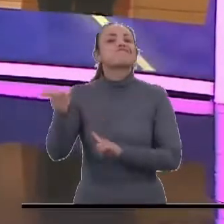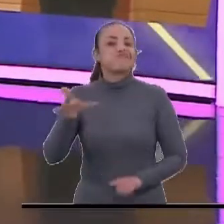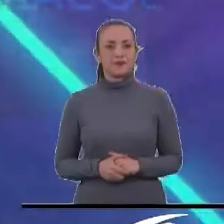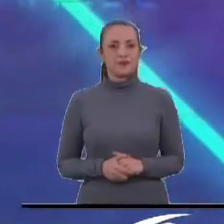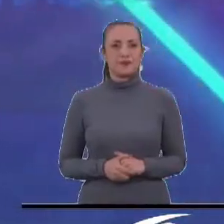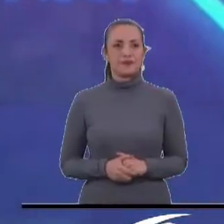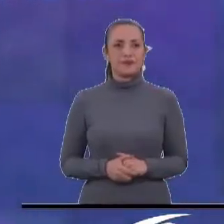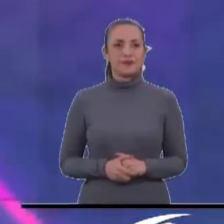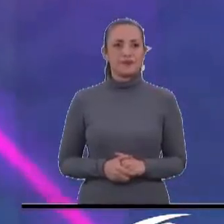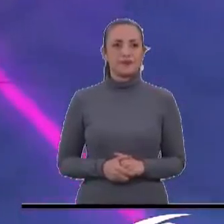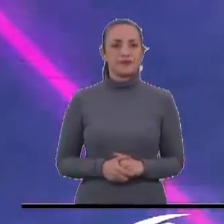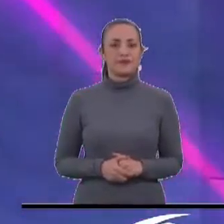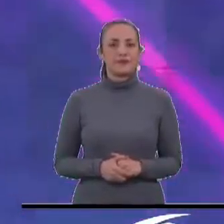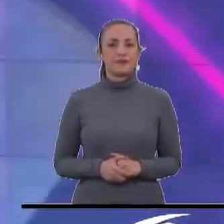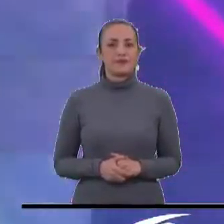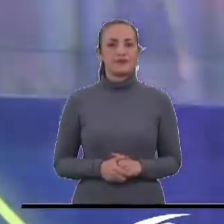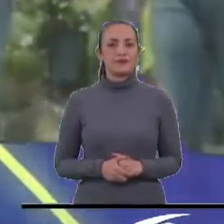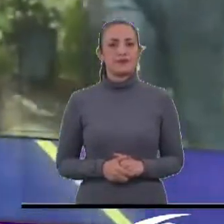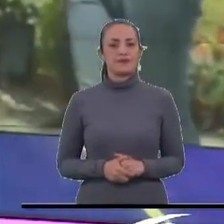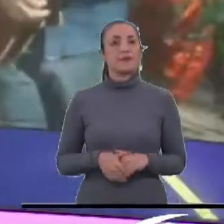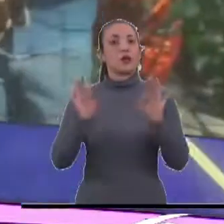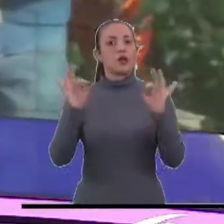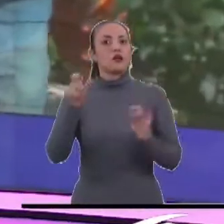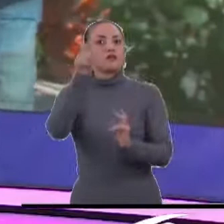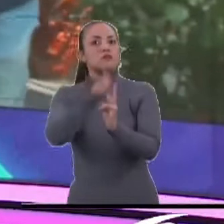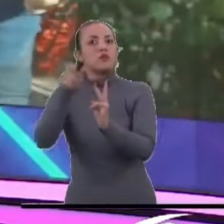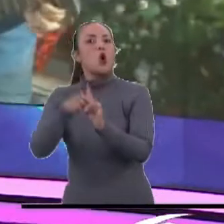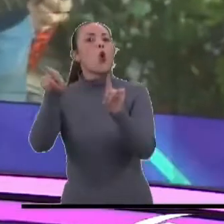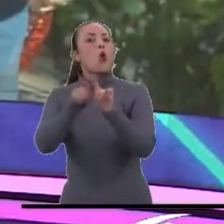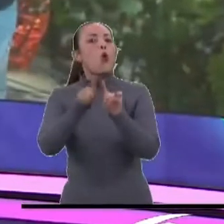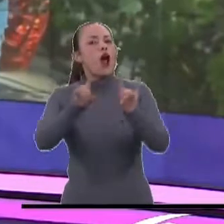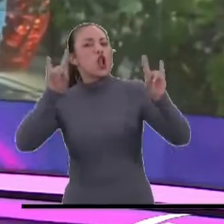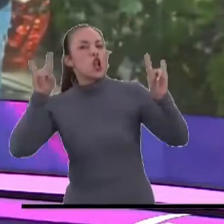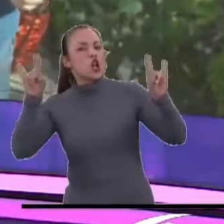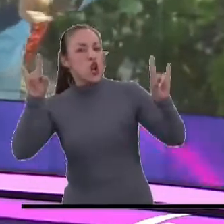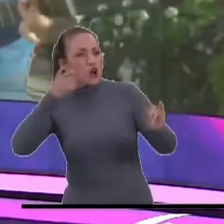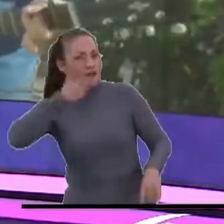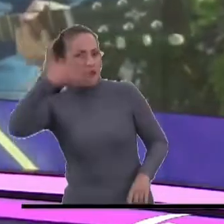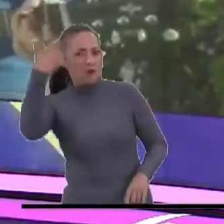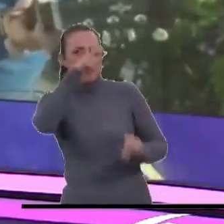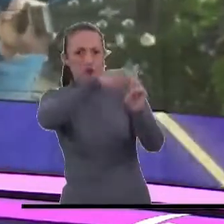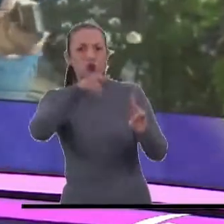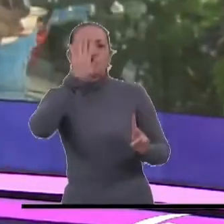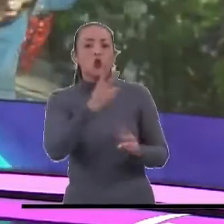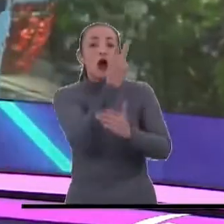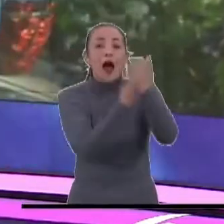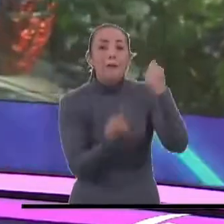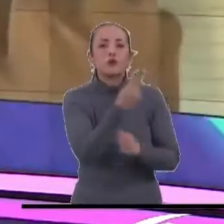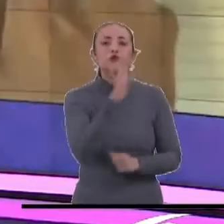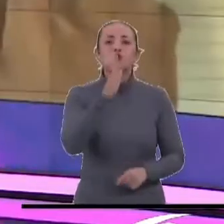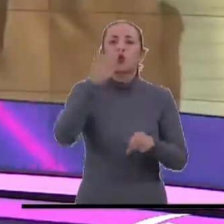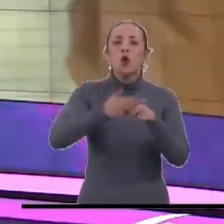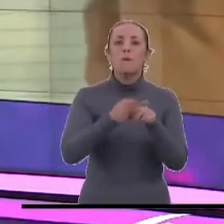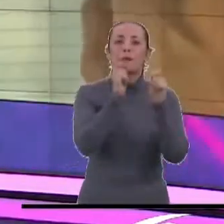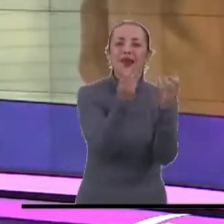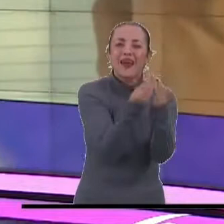casa. Calificados como estrellas de rock para los más pequeños, el dueto 1-2-3 Andrés está conformado por el bogotano